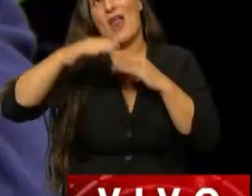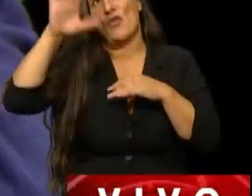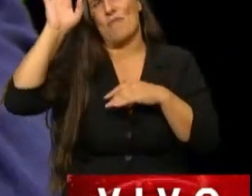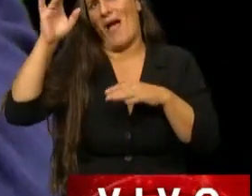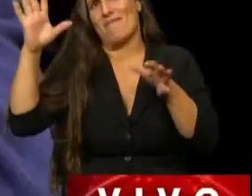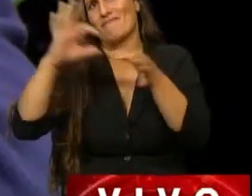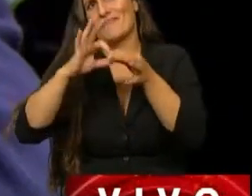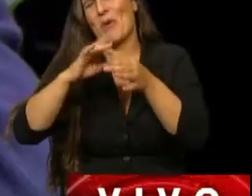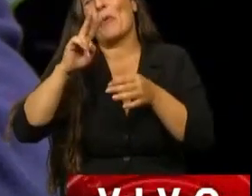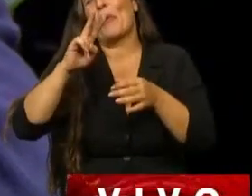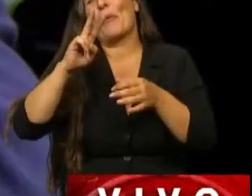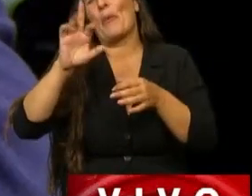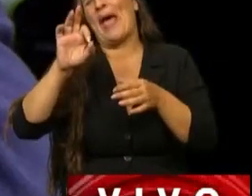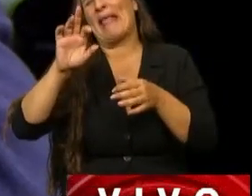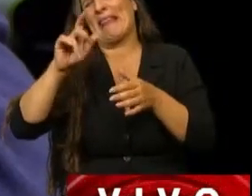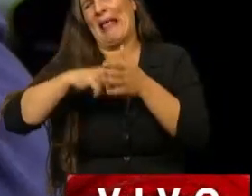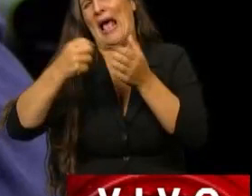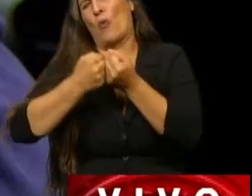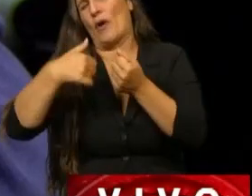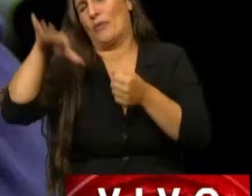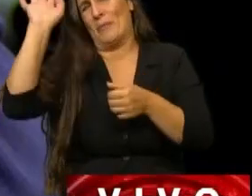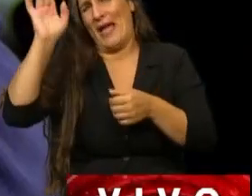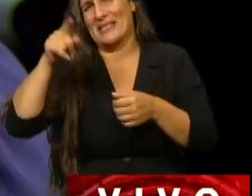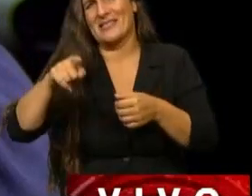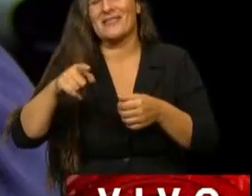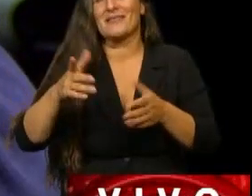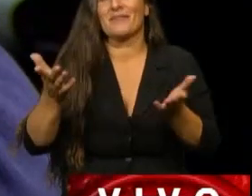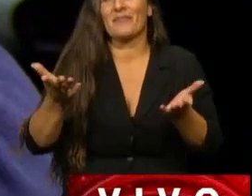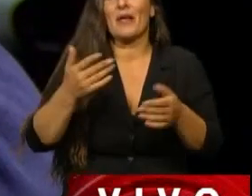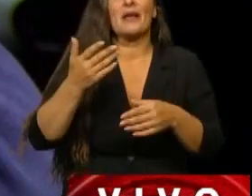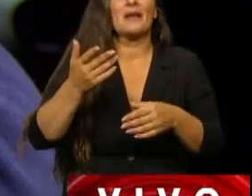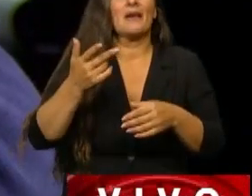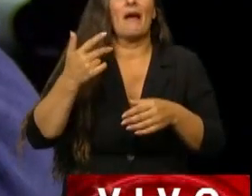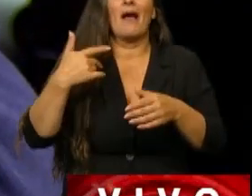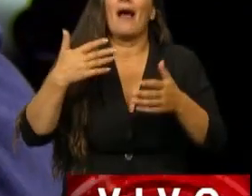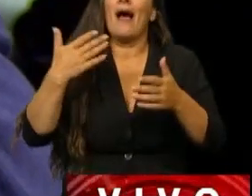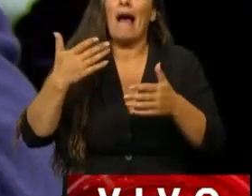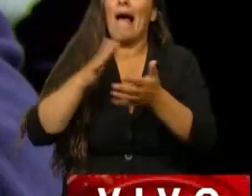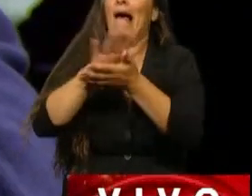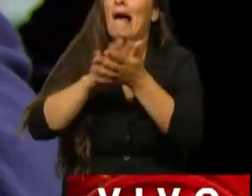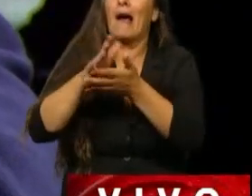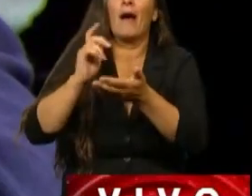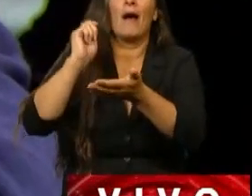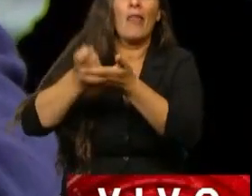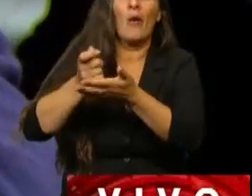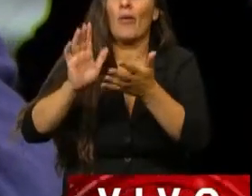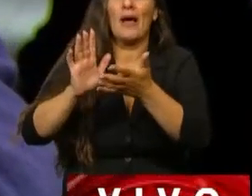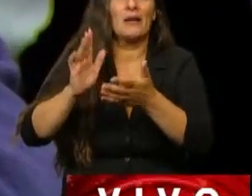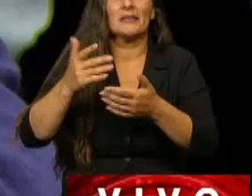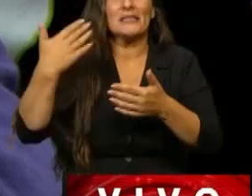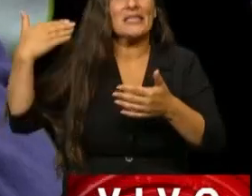que, más o menos una vez cada 3 años, la Argentina no pudo ir al mercado voluntario de deuda. O sea, rompimos la